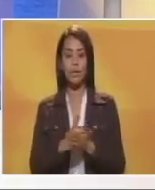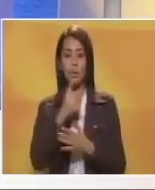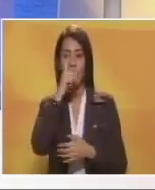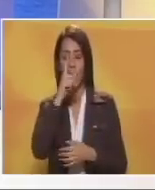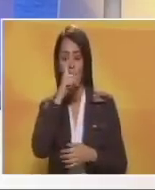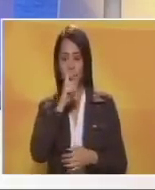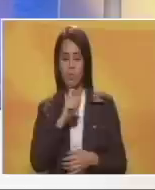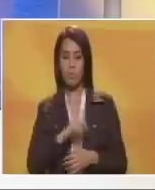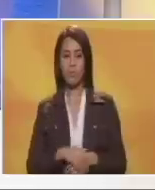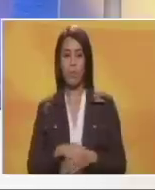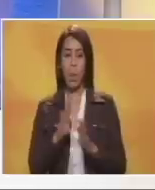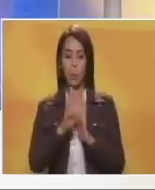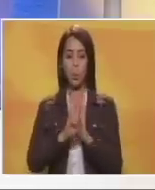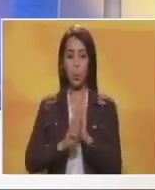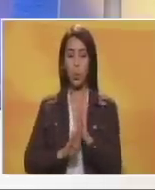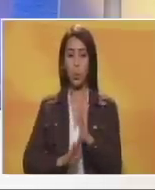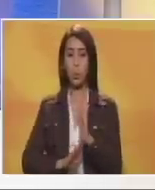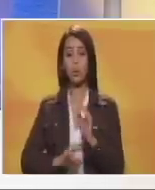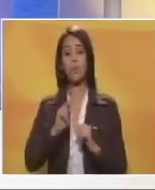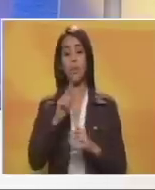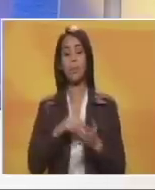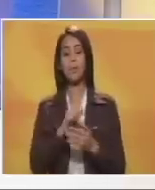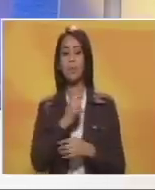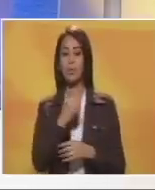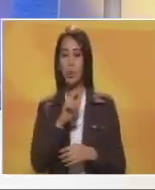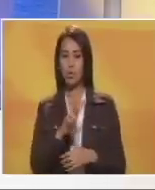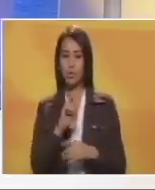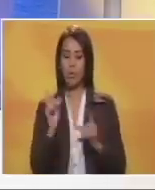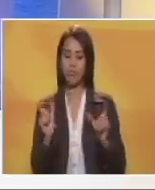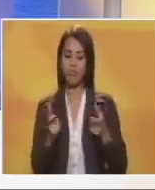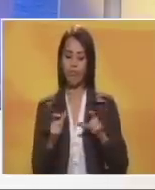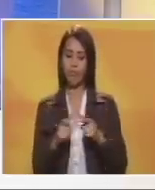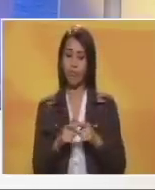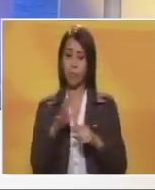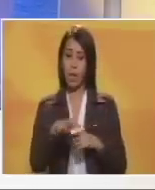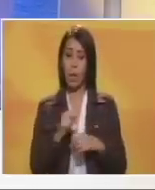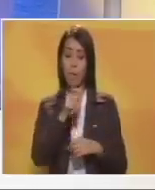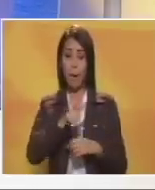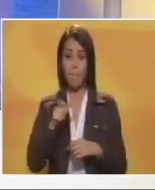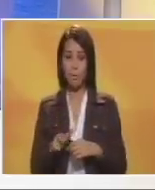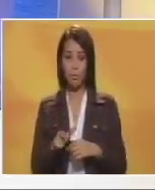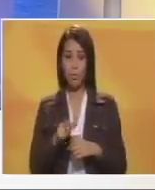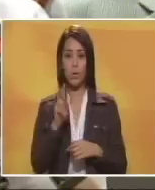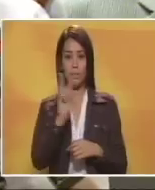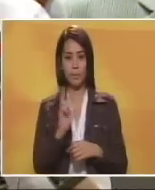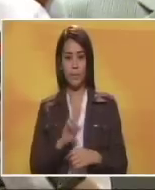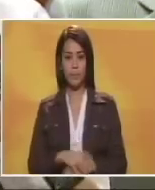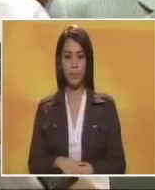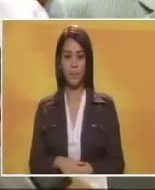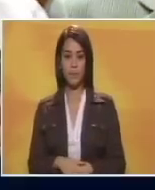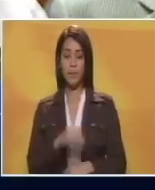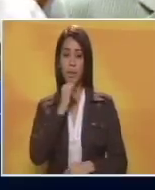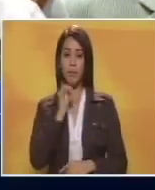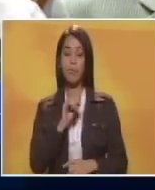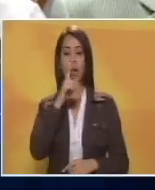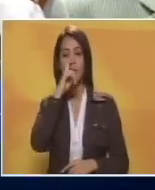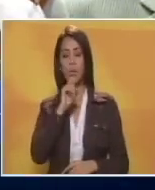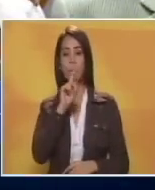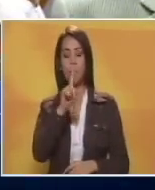año, el más bajo desde 2012, debido a la disminución del poder de compra de los venezolanos. Albornoz señaló que entre los